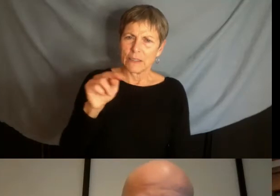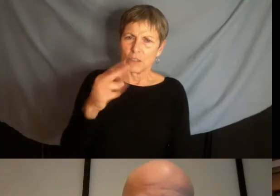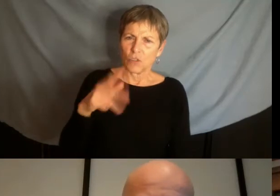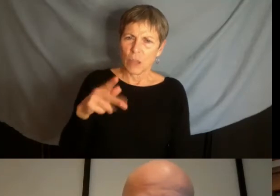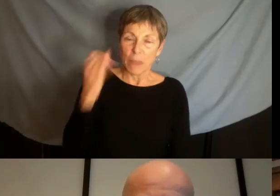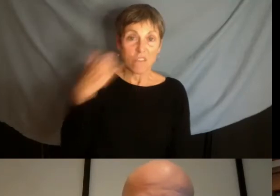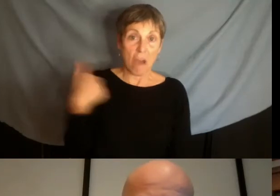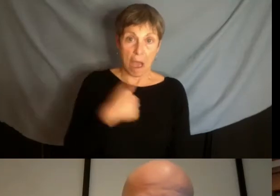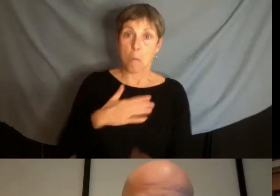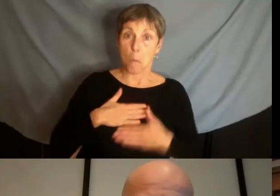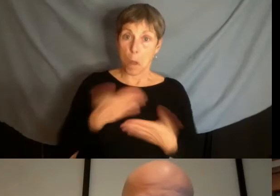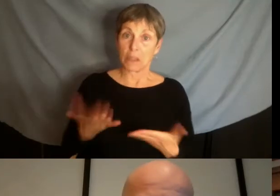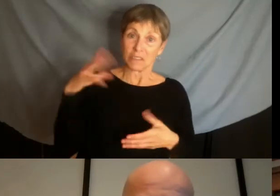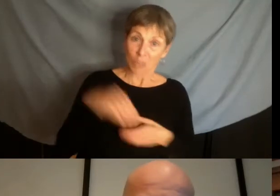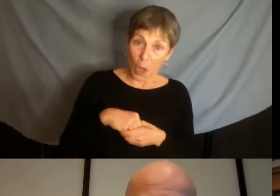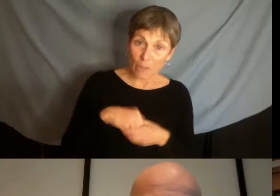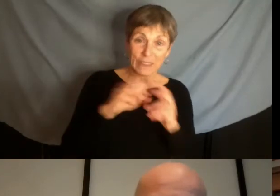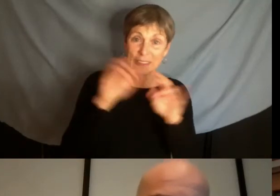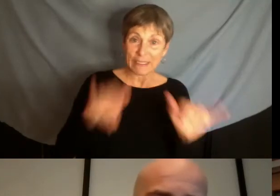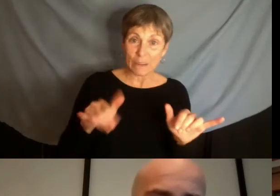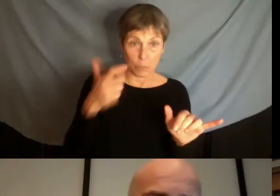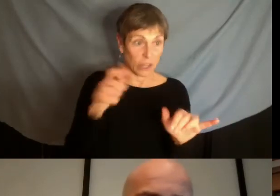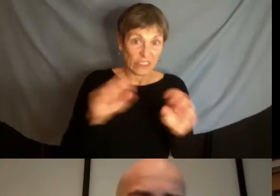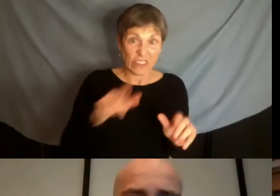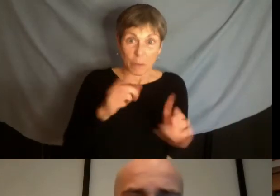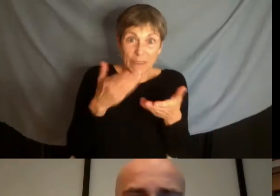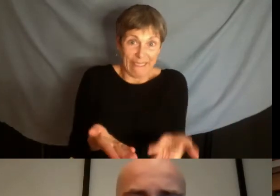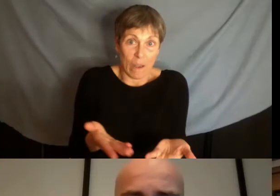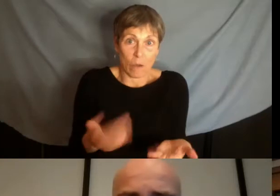especialmente cuando participamos en este sistema, porque es como existe.